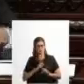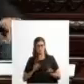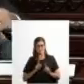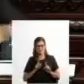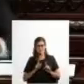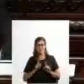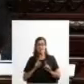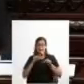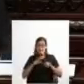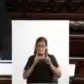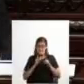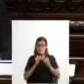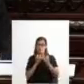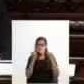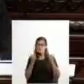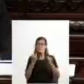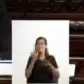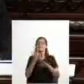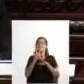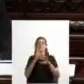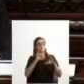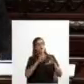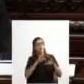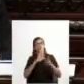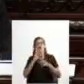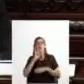Y en ese mismo día se aprobó el tercer fondo lechero.